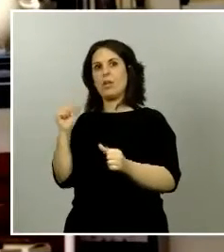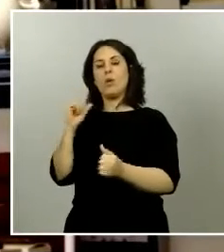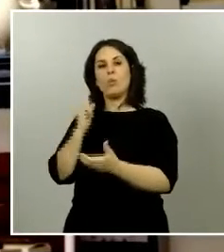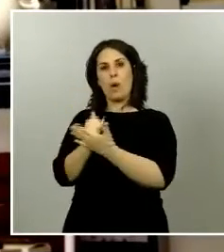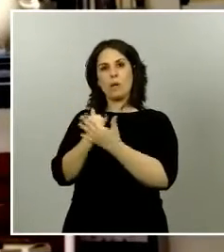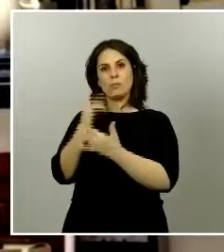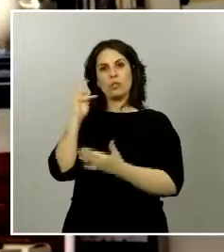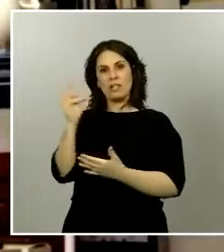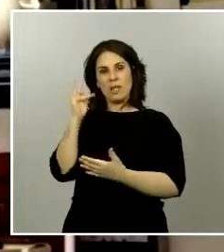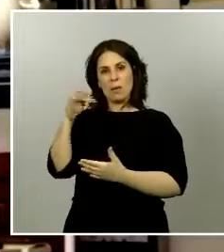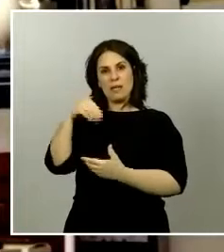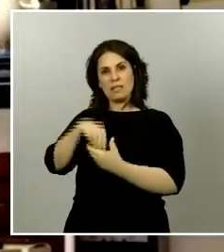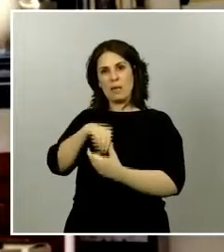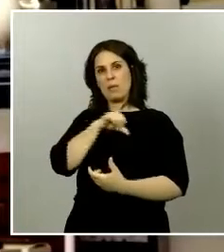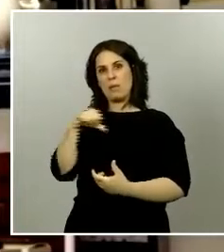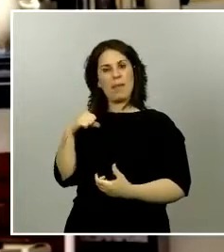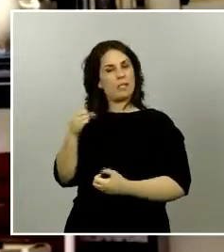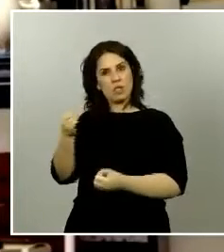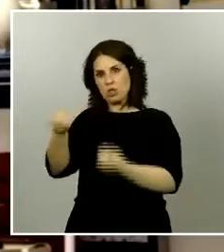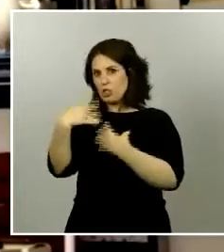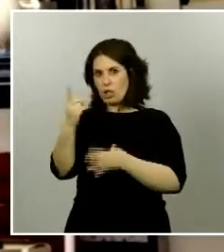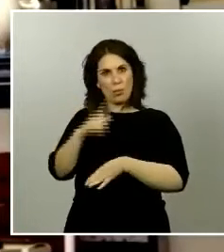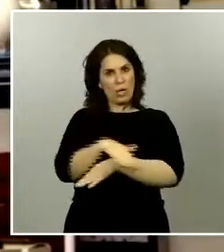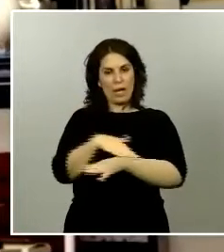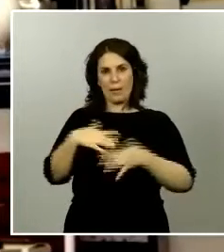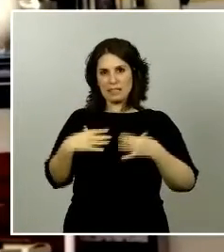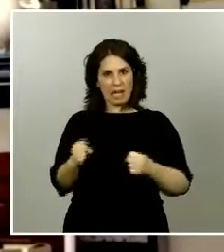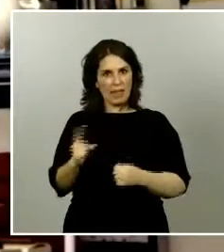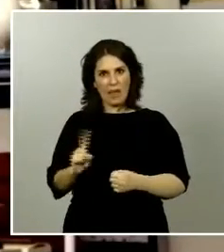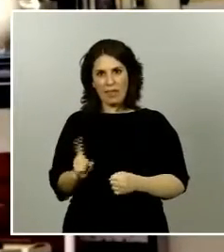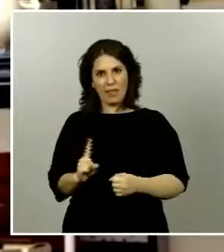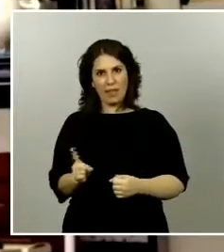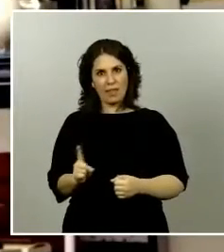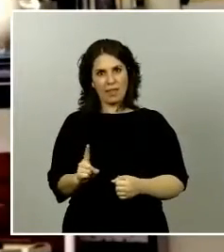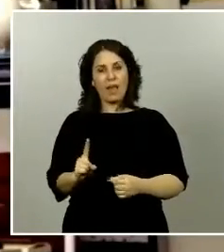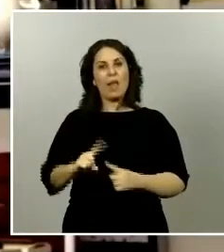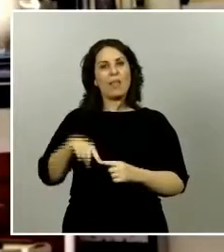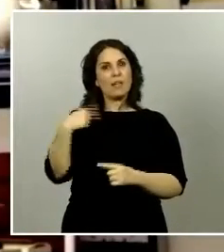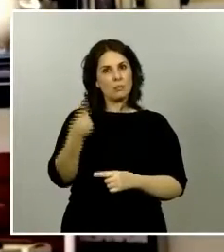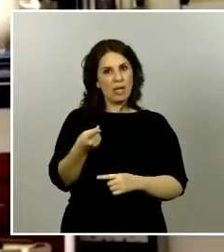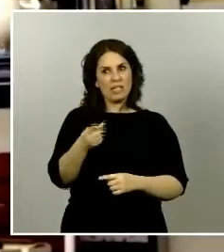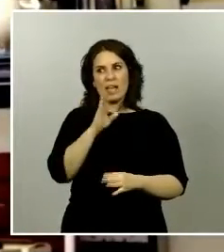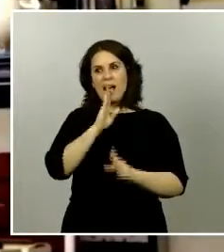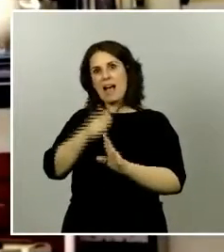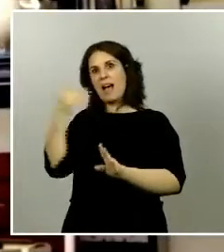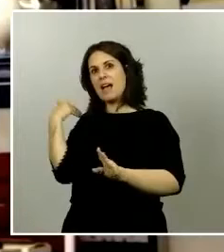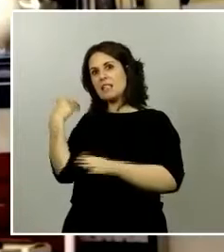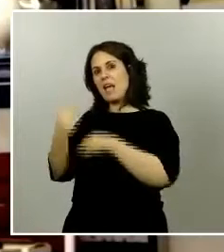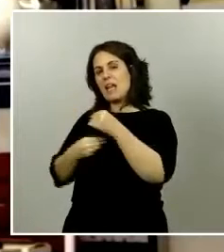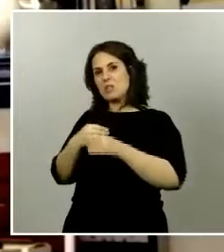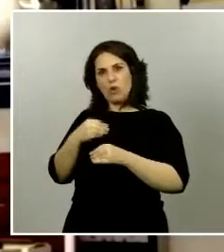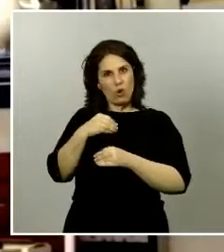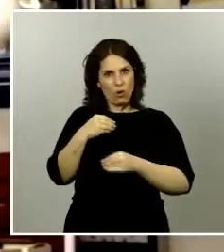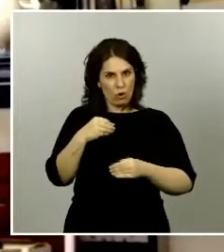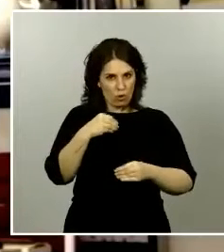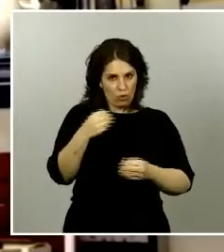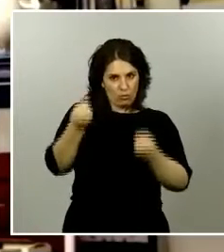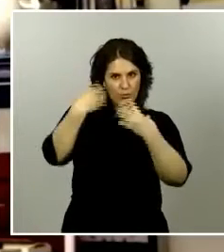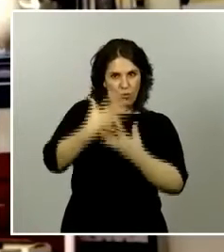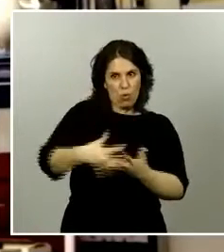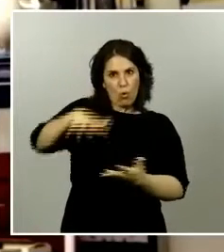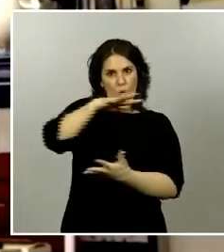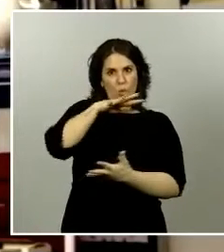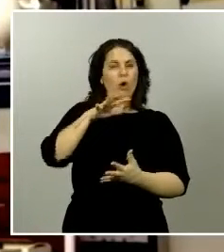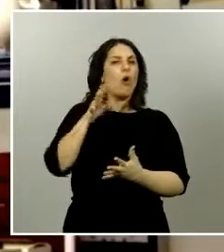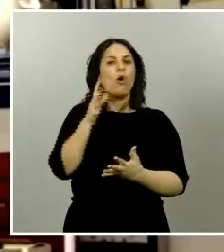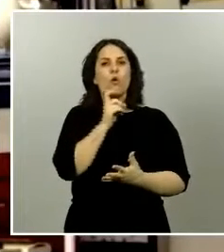las pruebas positivas de las clínicas privadas no se comunicaban a Sanidad? ¿Se han comunicado con posterioridad